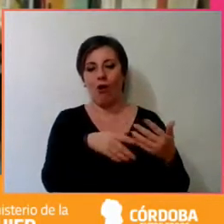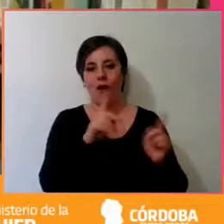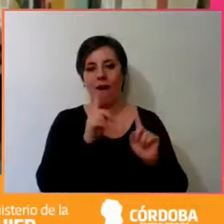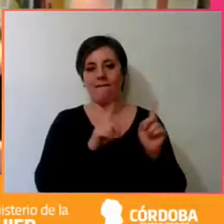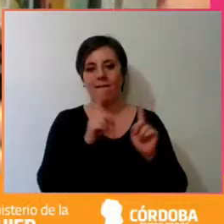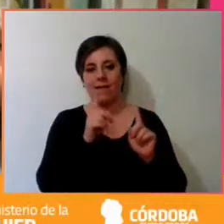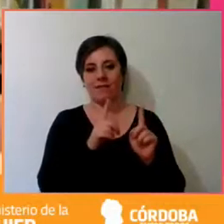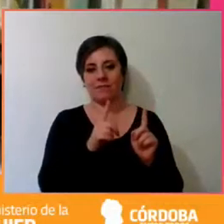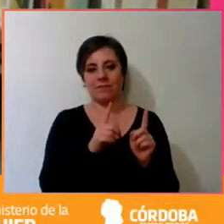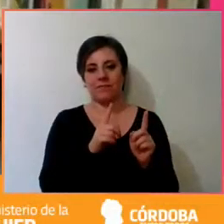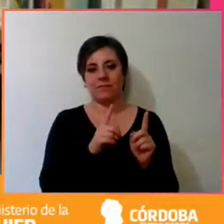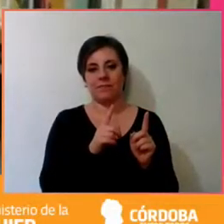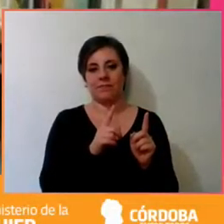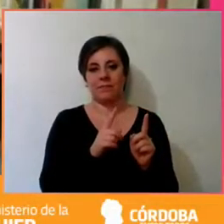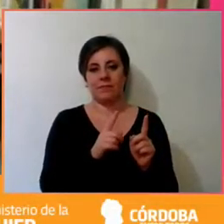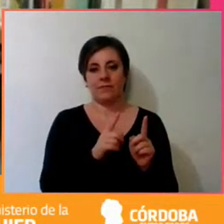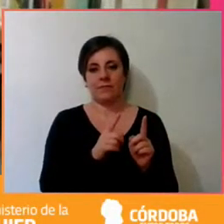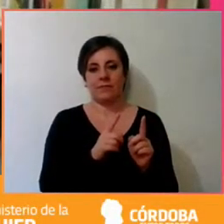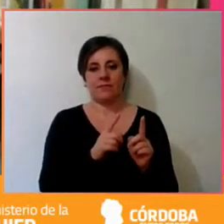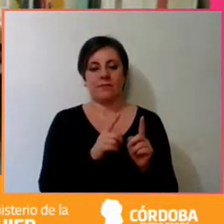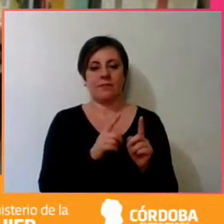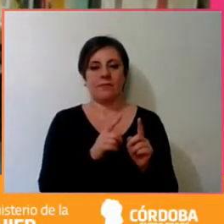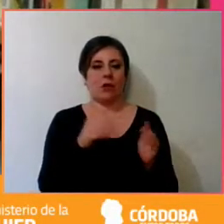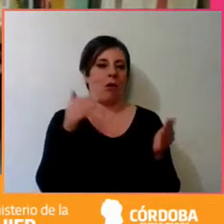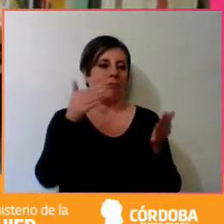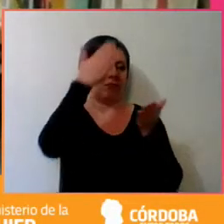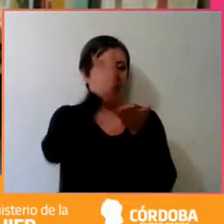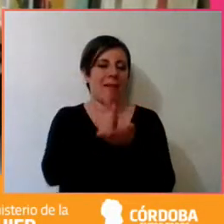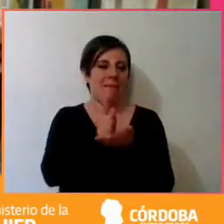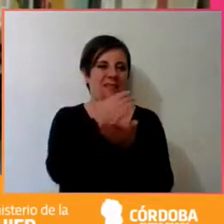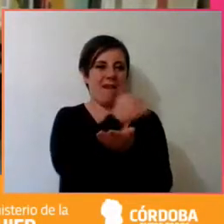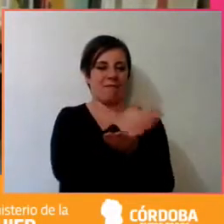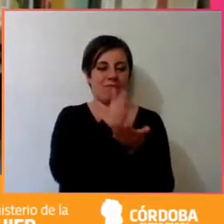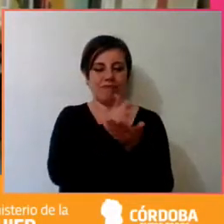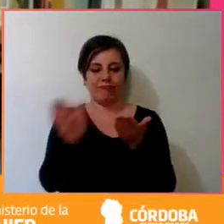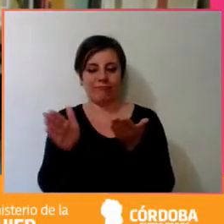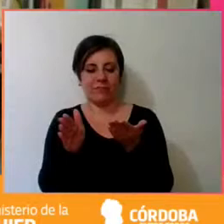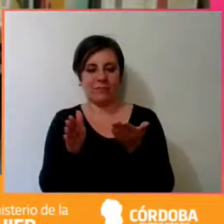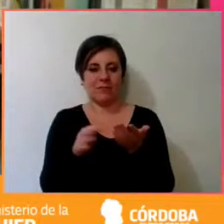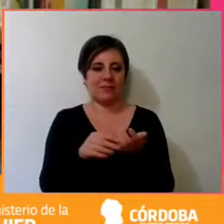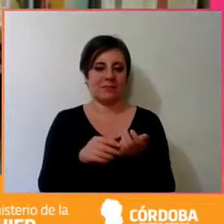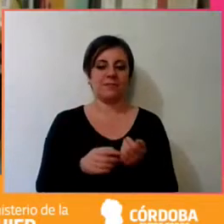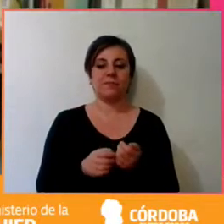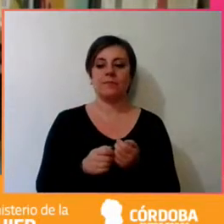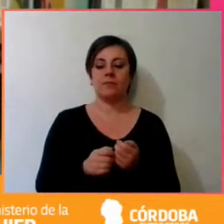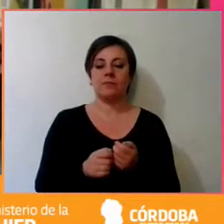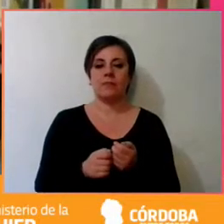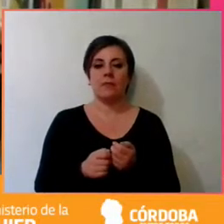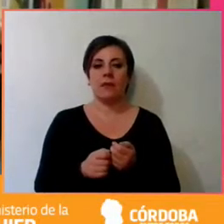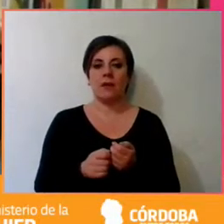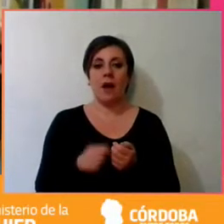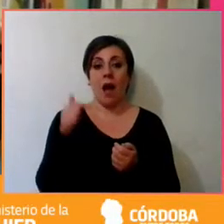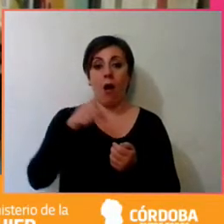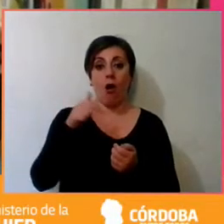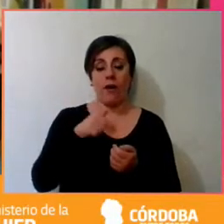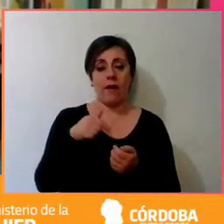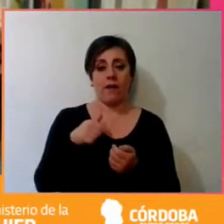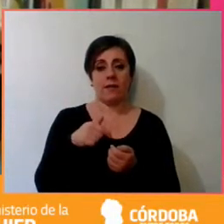estado institucionalizadas estas fronteras también por casi 200 años, está ahora,